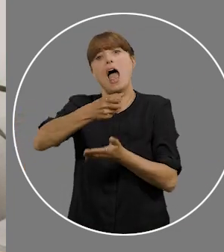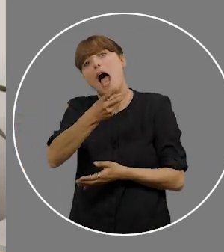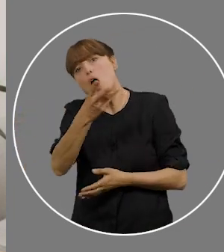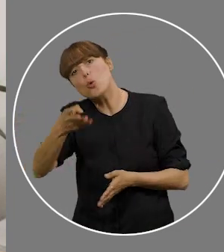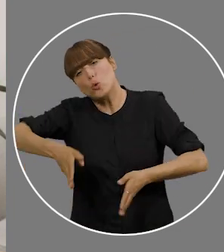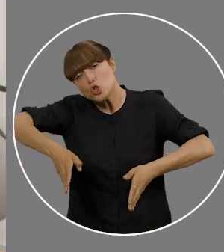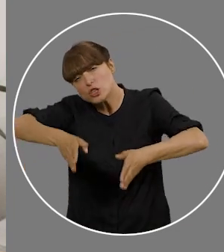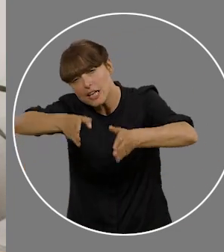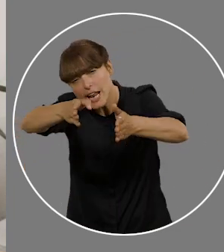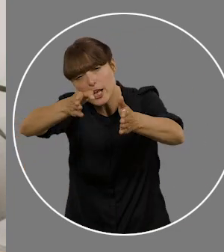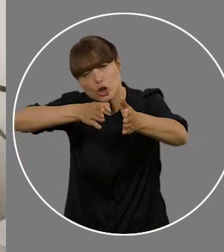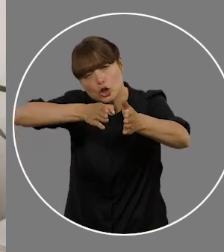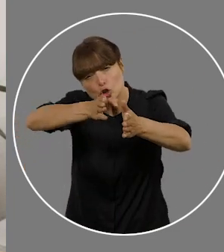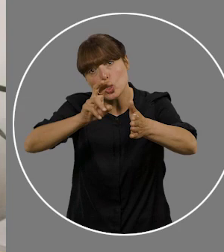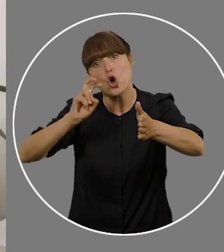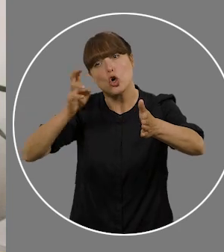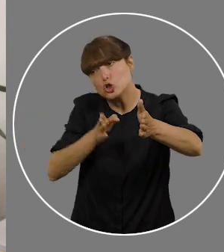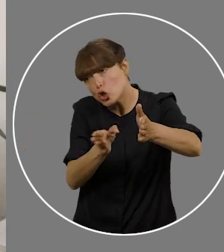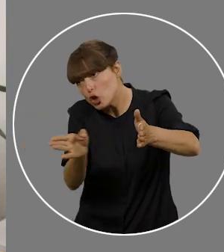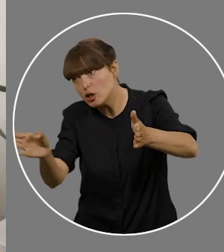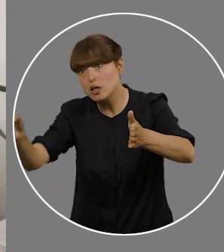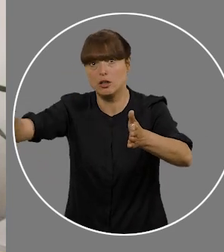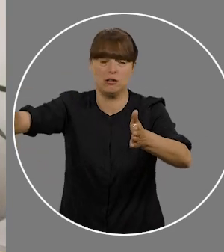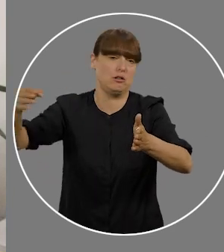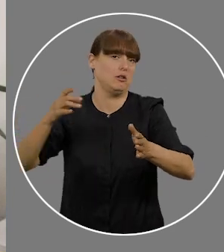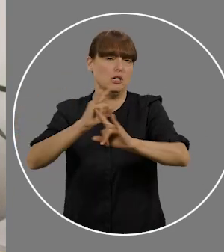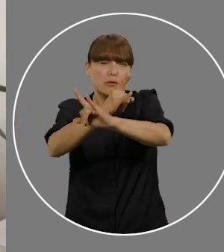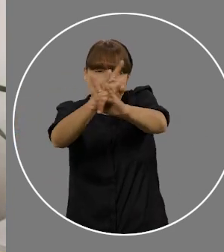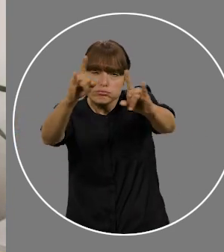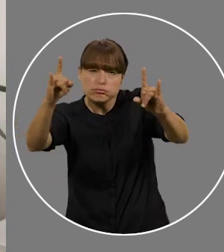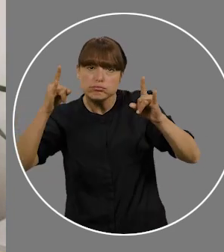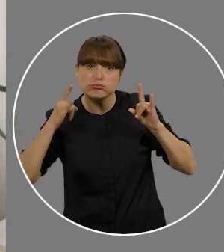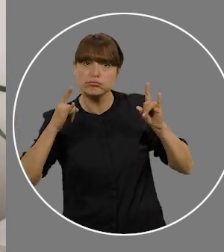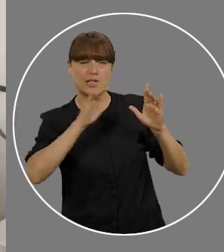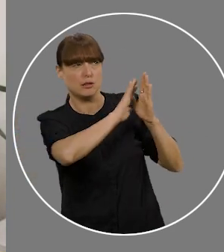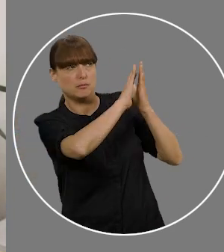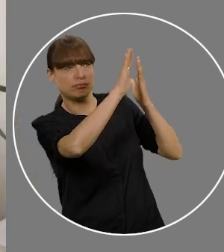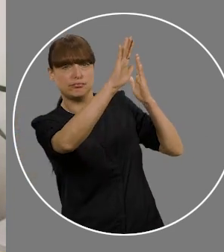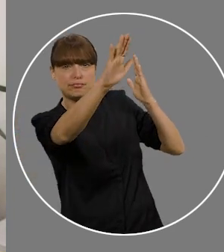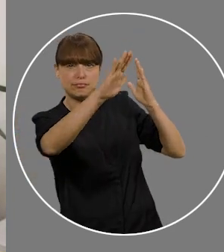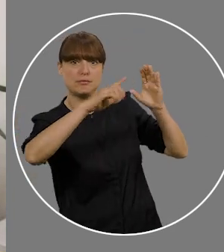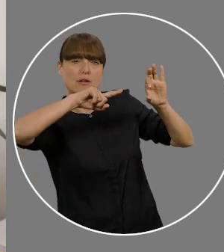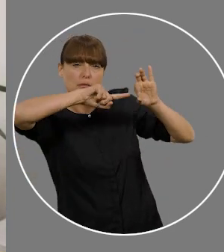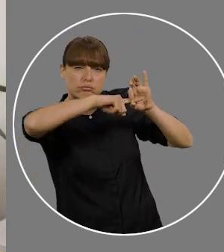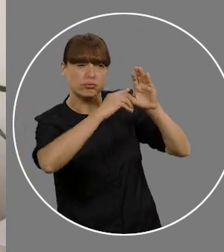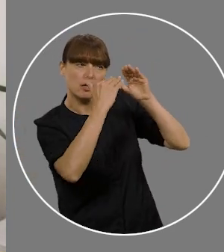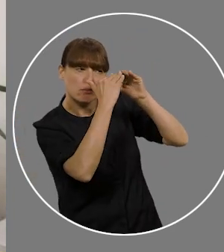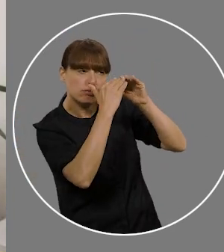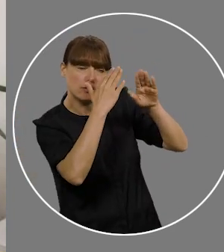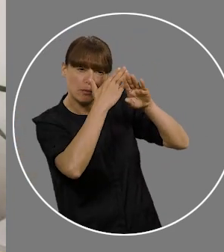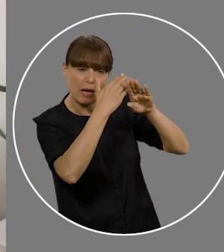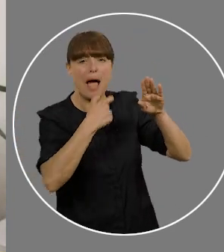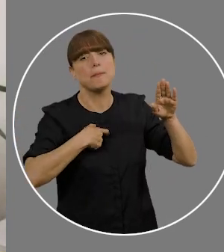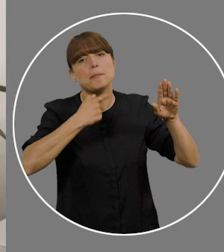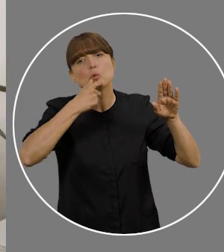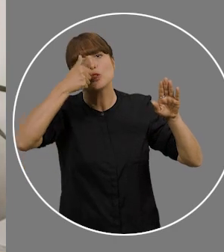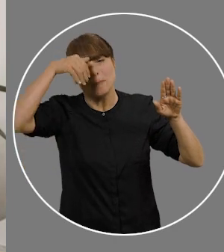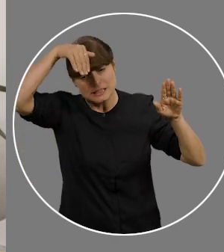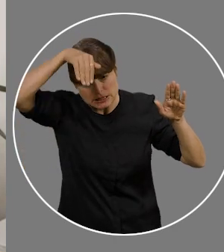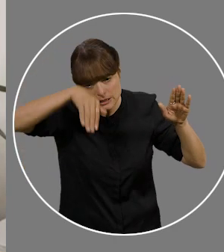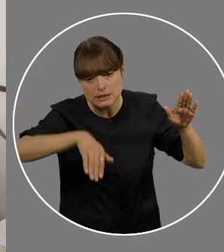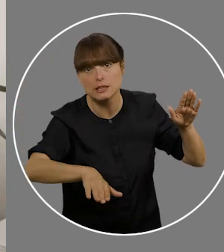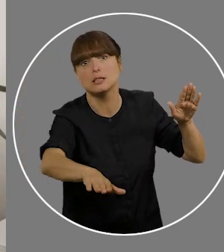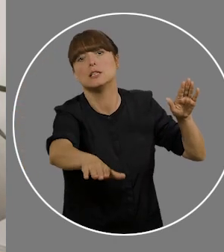rectos, porque los refugios a lo mejor iban mejor por ese camino. Y yo iba por el de más abajo porque me iba